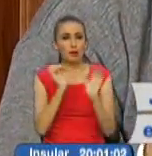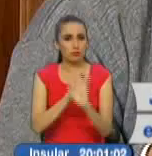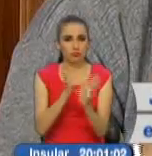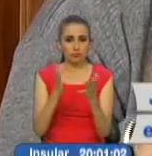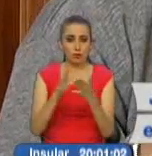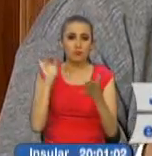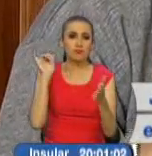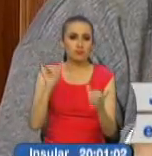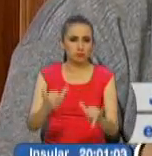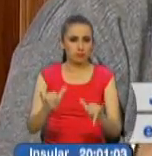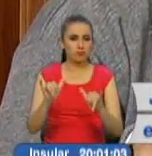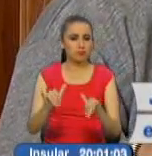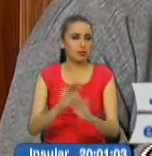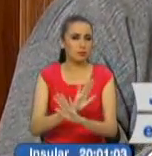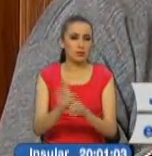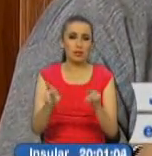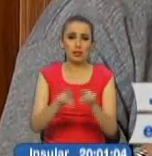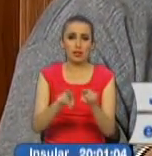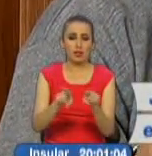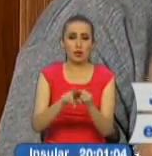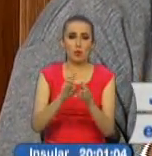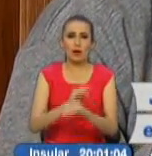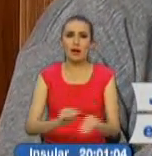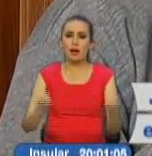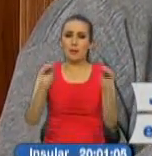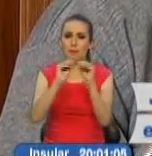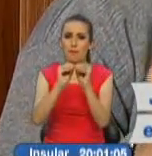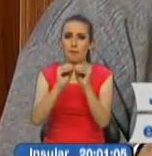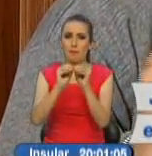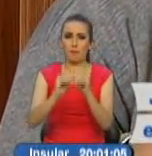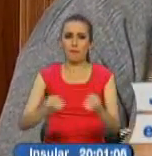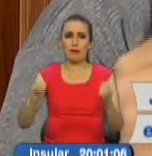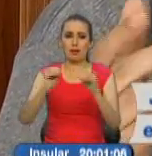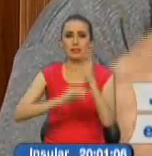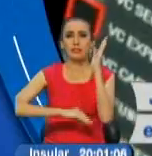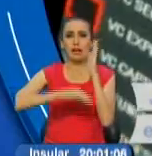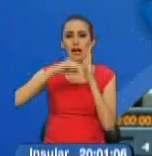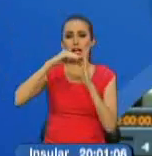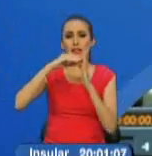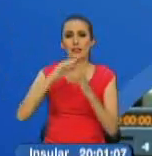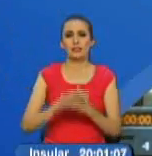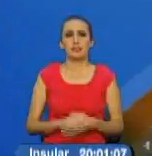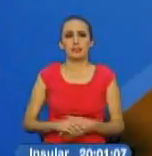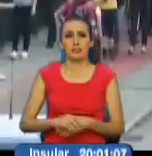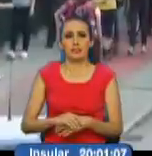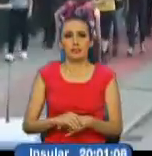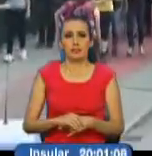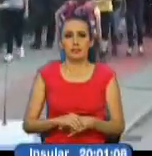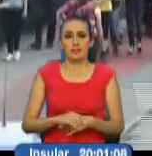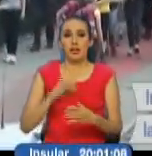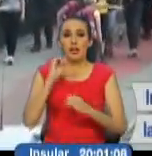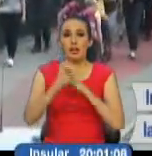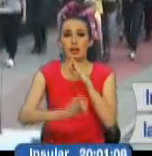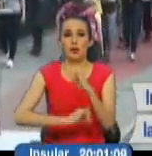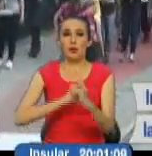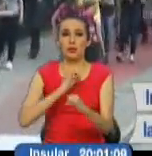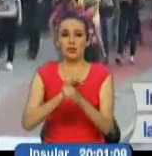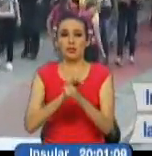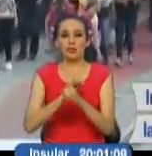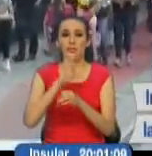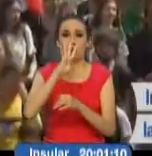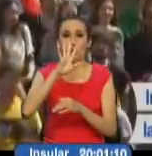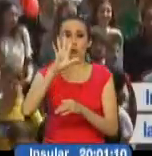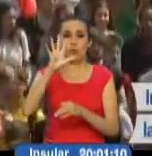que se mantienen y además que son las más o están entre las más altas de la región. En lo internacional,